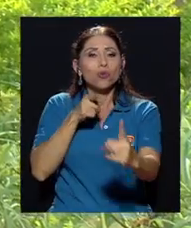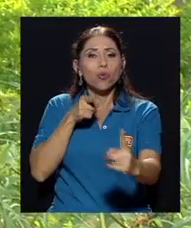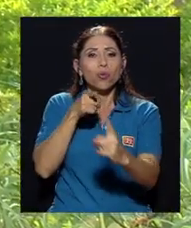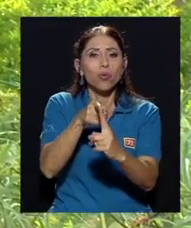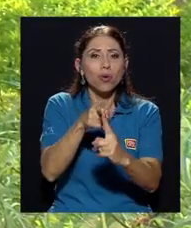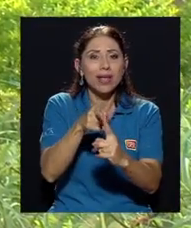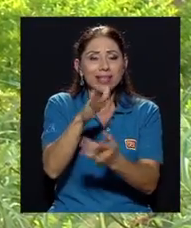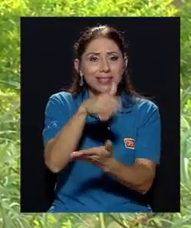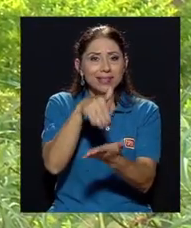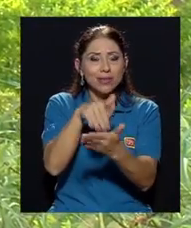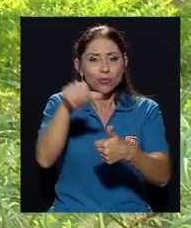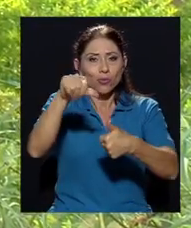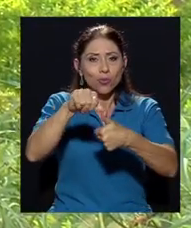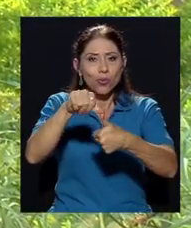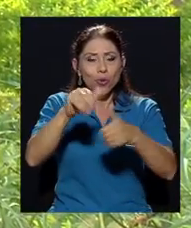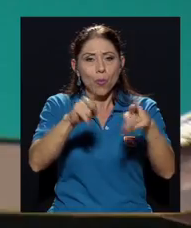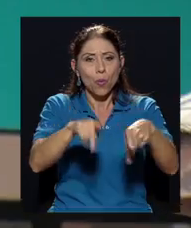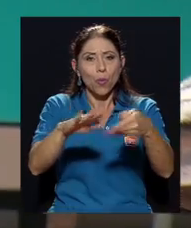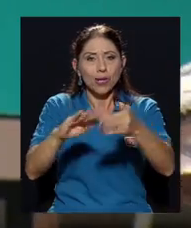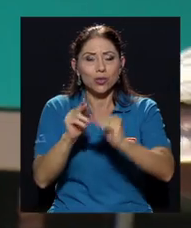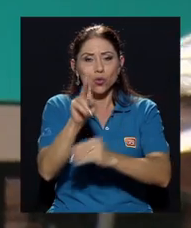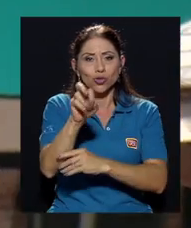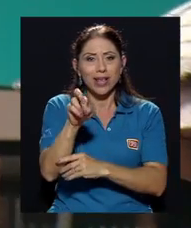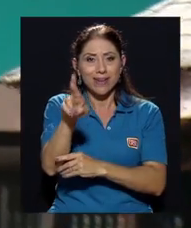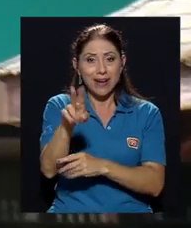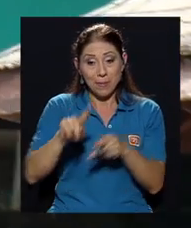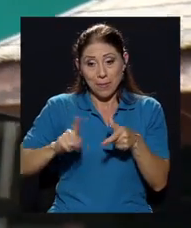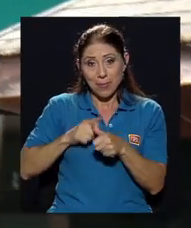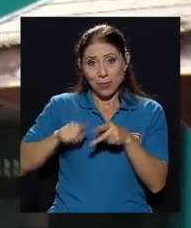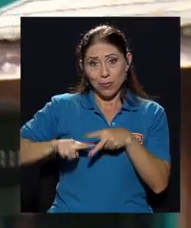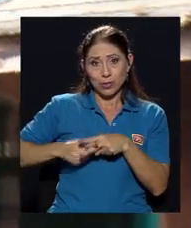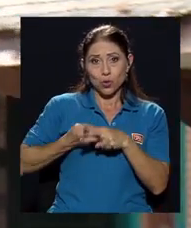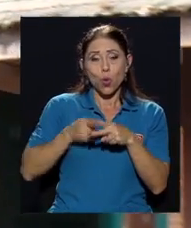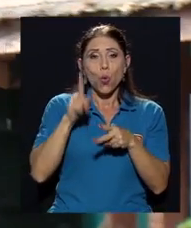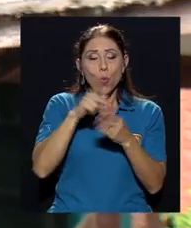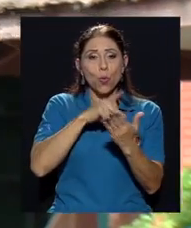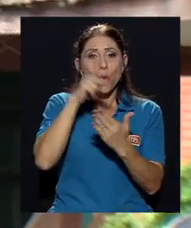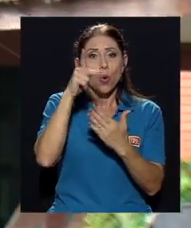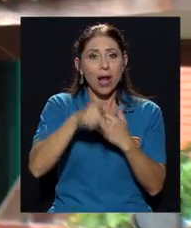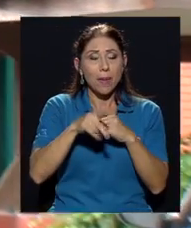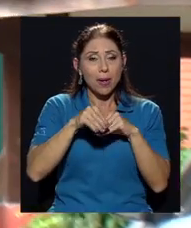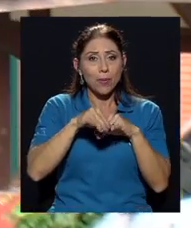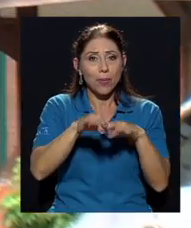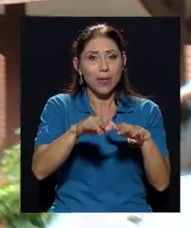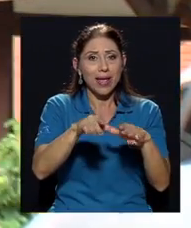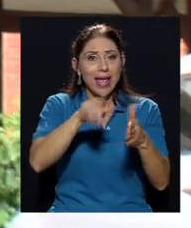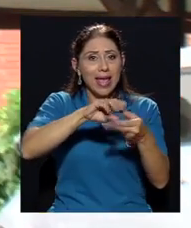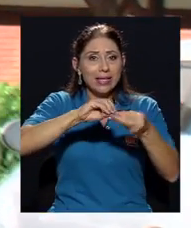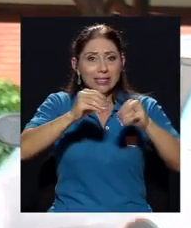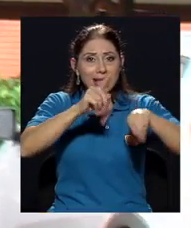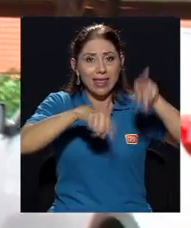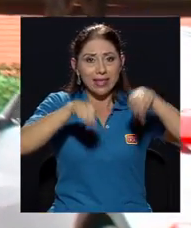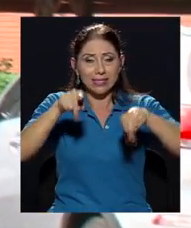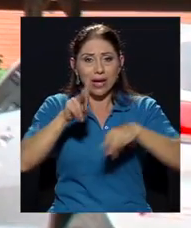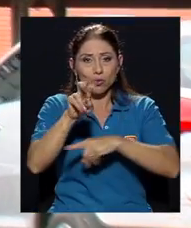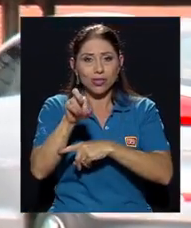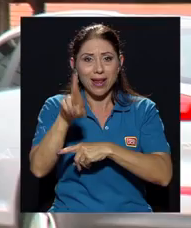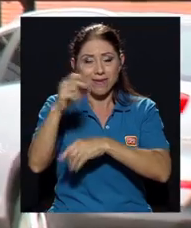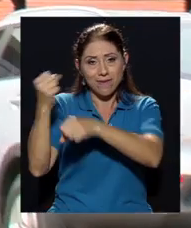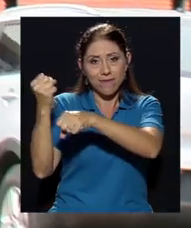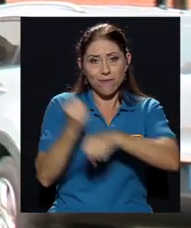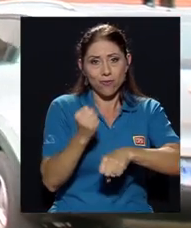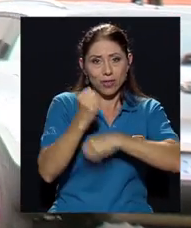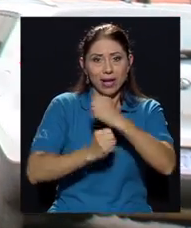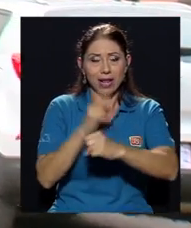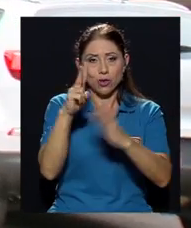de la UCR. Se originó como un programa de investigación de la Escuela de Estadística de la UCR y se funda en el año 2000